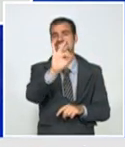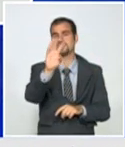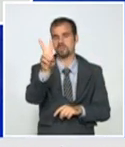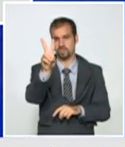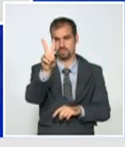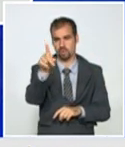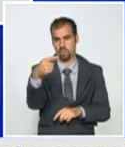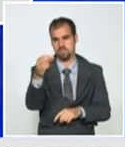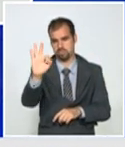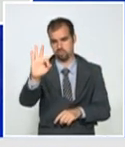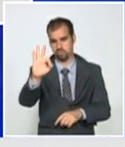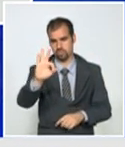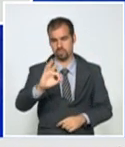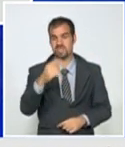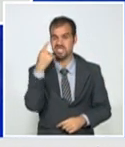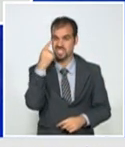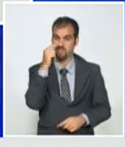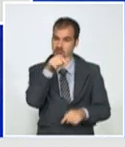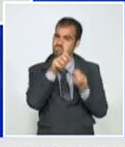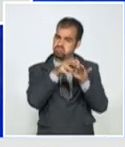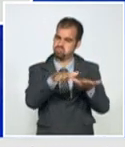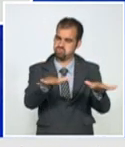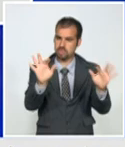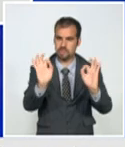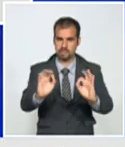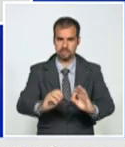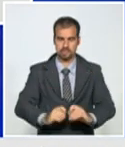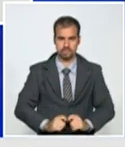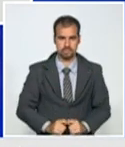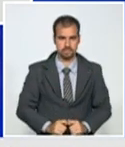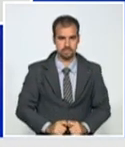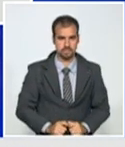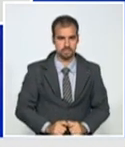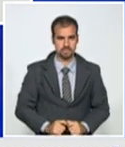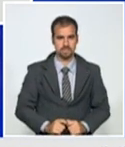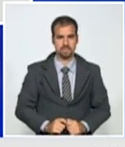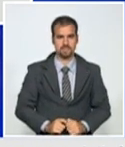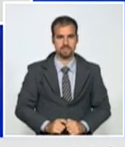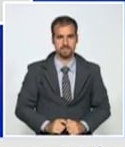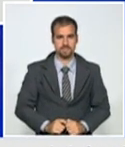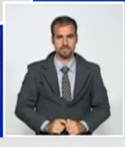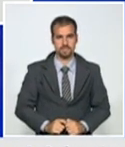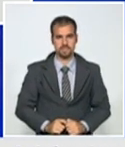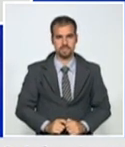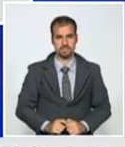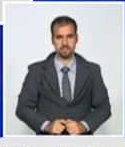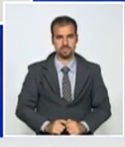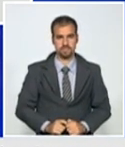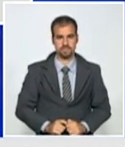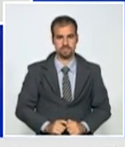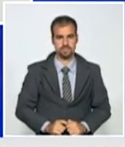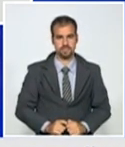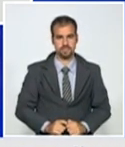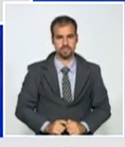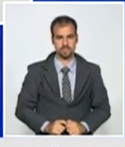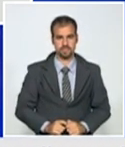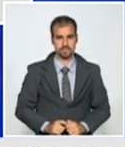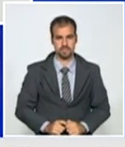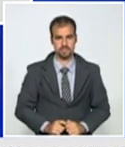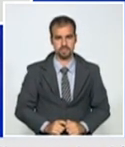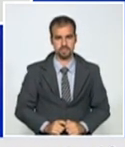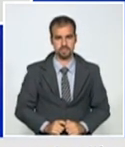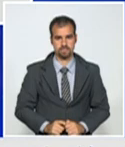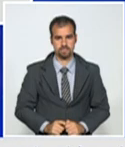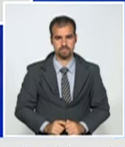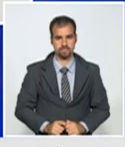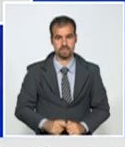que traduce la transmisión que ha tenido este territorio y que se posiciona entre los